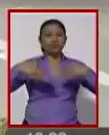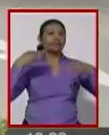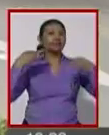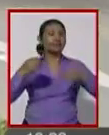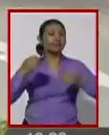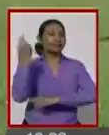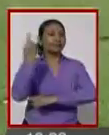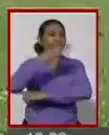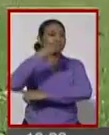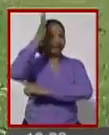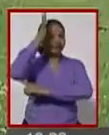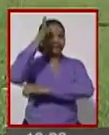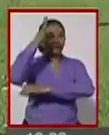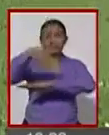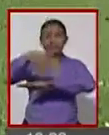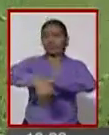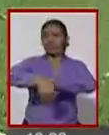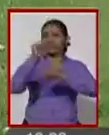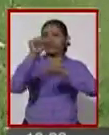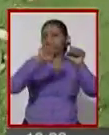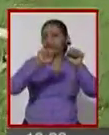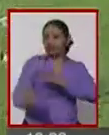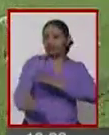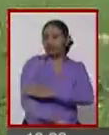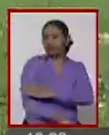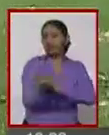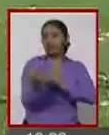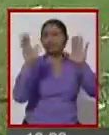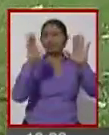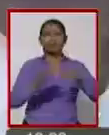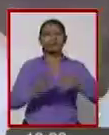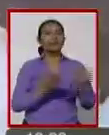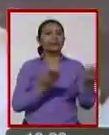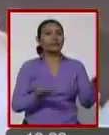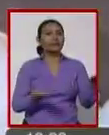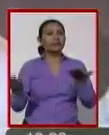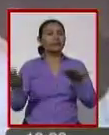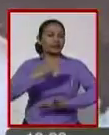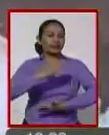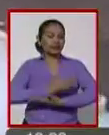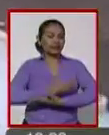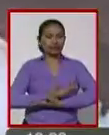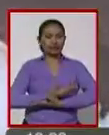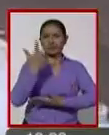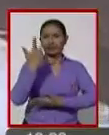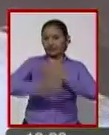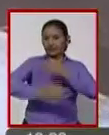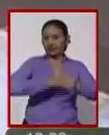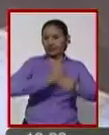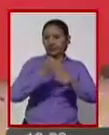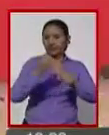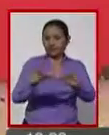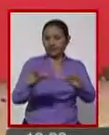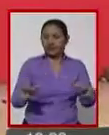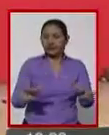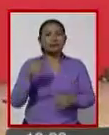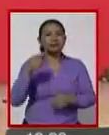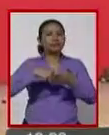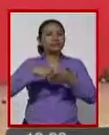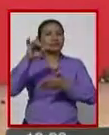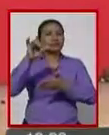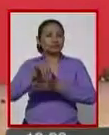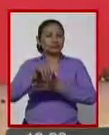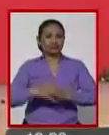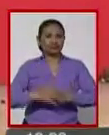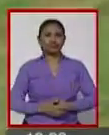Día del Padre desde la noche del sábado hasta la madrugada del domingo, llevando consigo a su hijito de 3 años a un local ubicado por la Villa Primero de